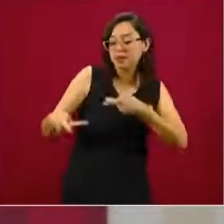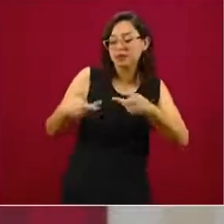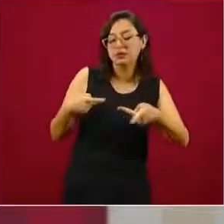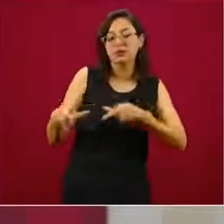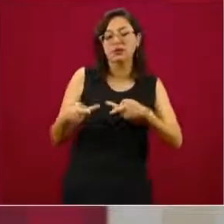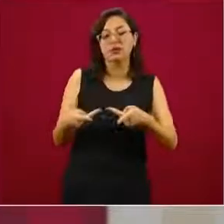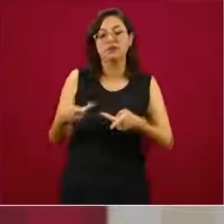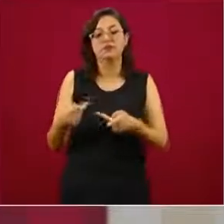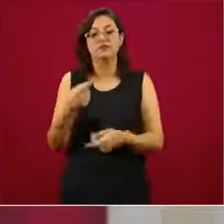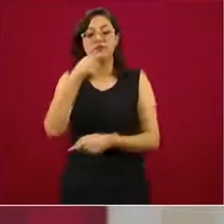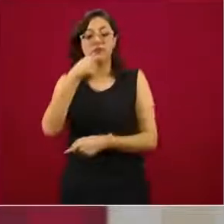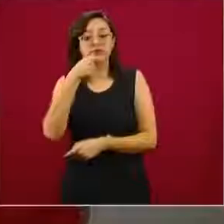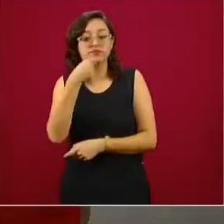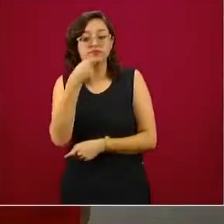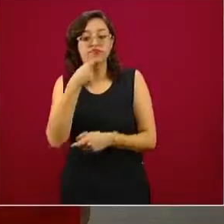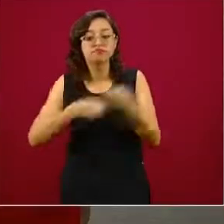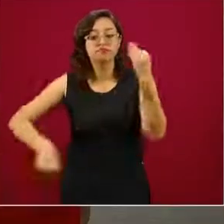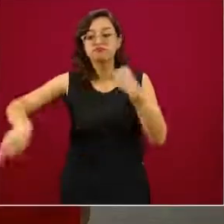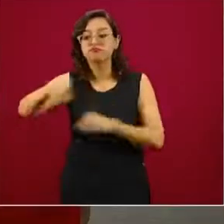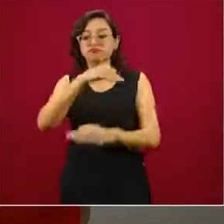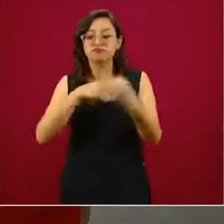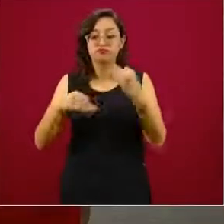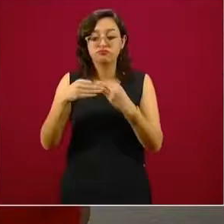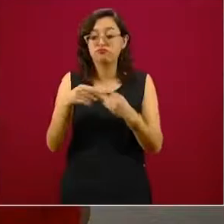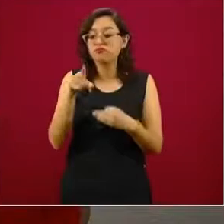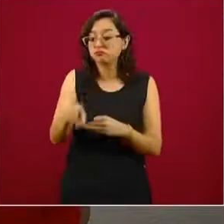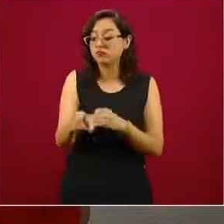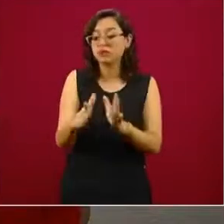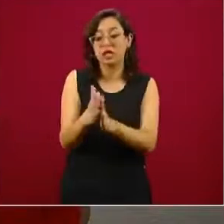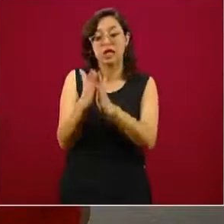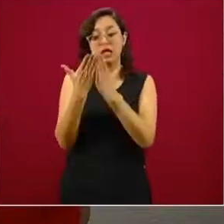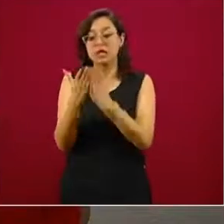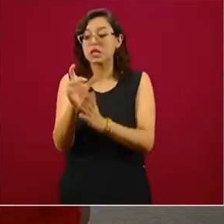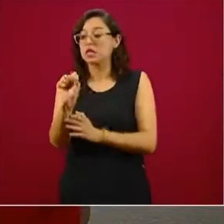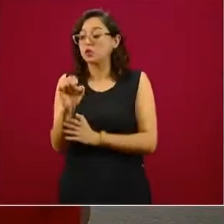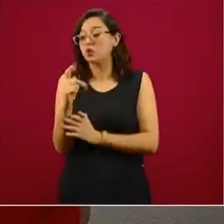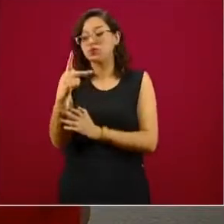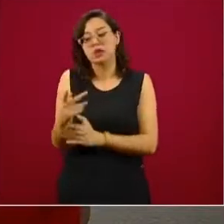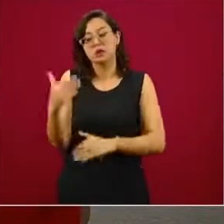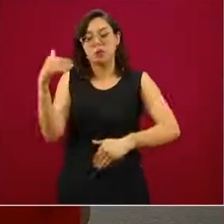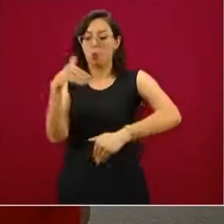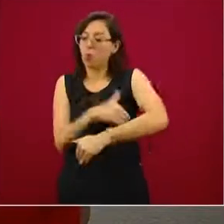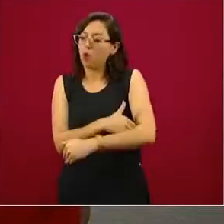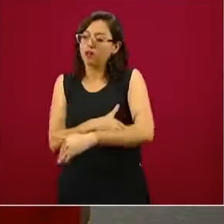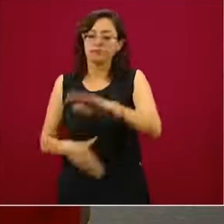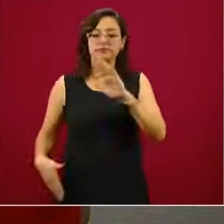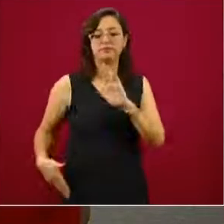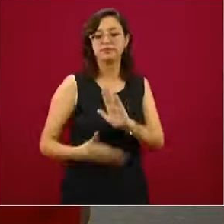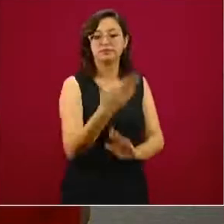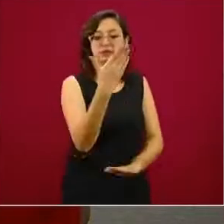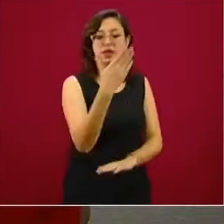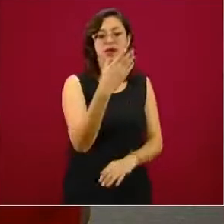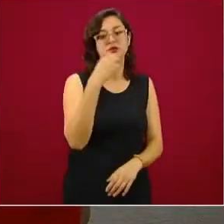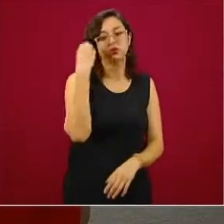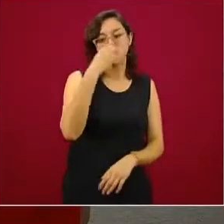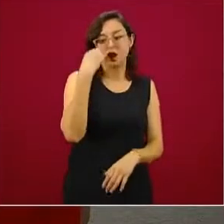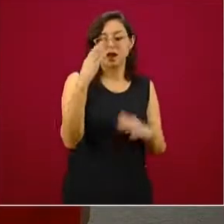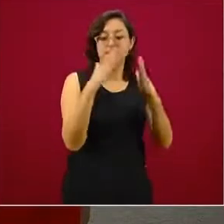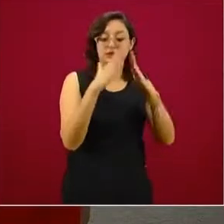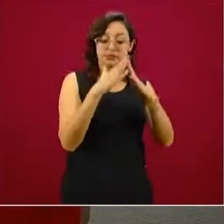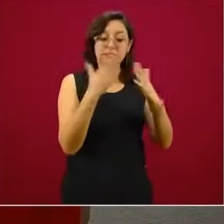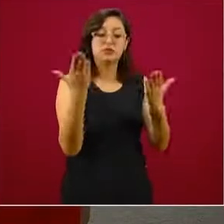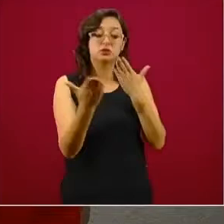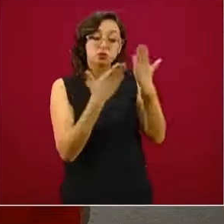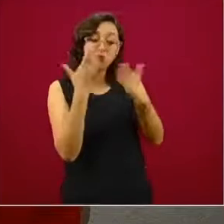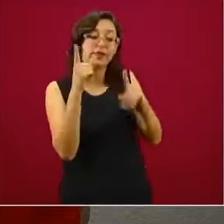se le dijo a todos los niños y niñas, agarren sus libros de texto y llévenselos a sus casas y me estudian esto y van a